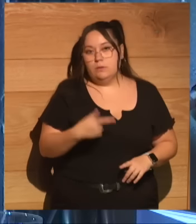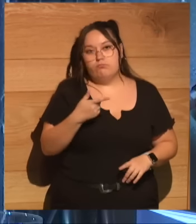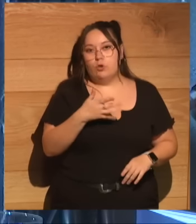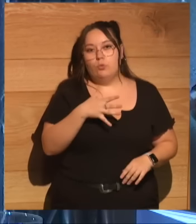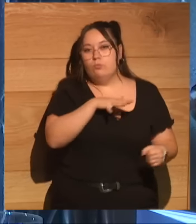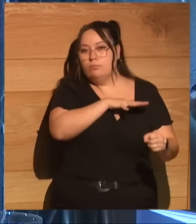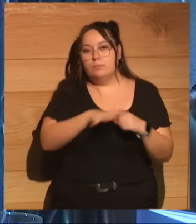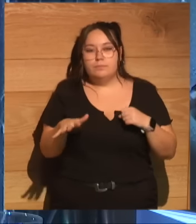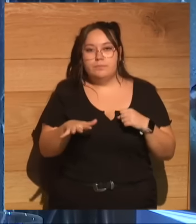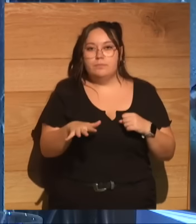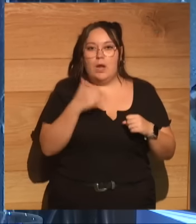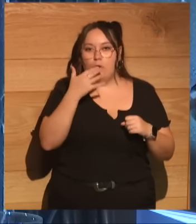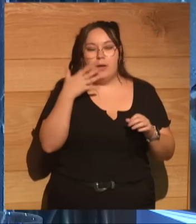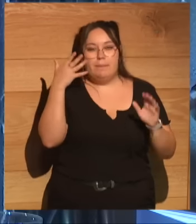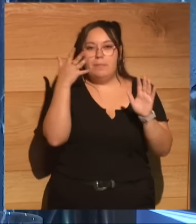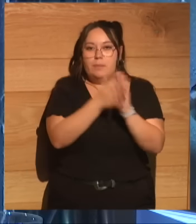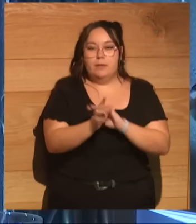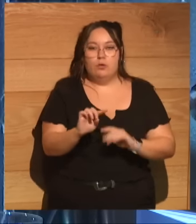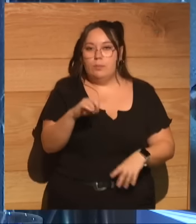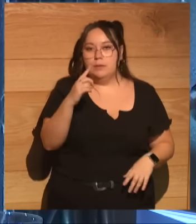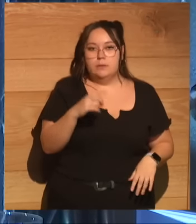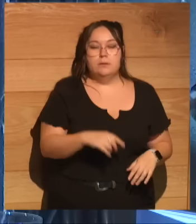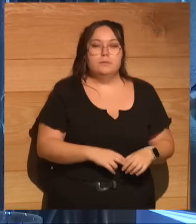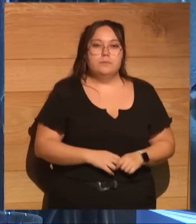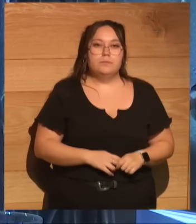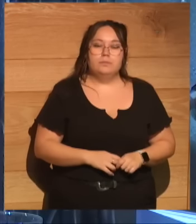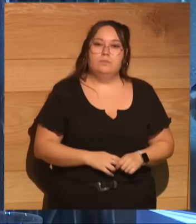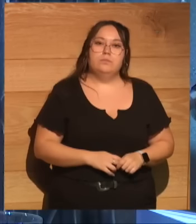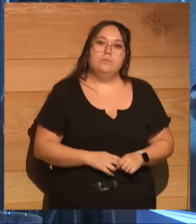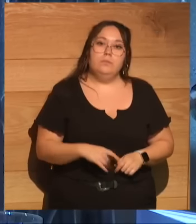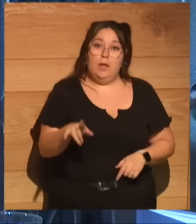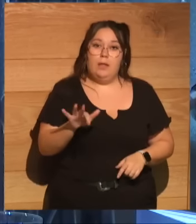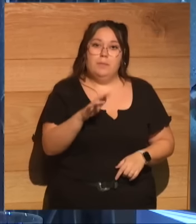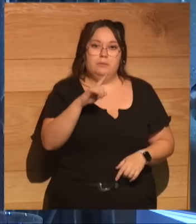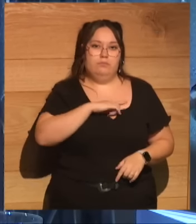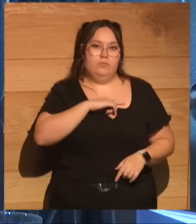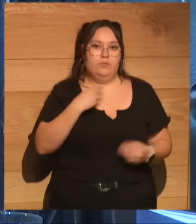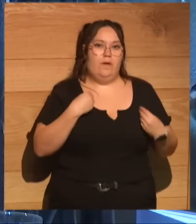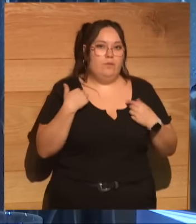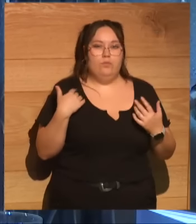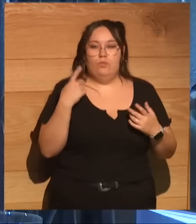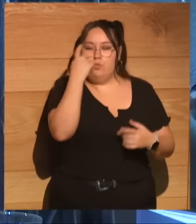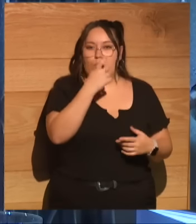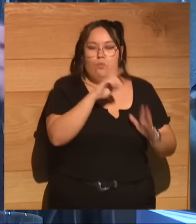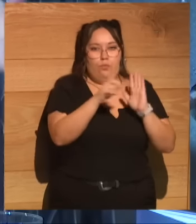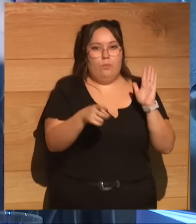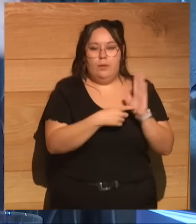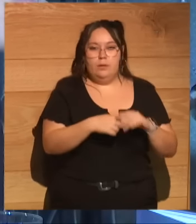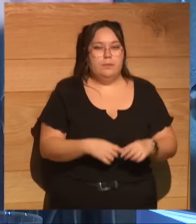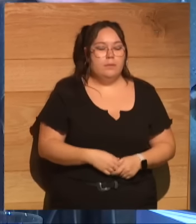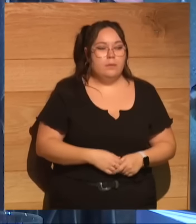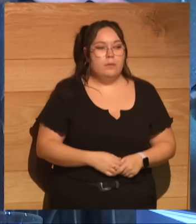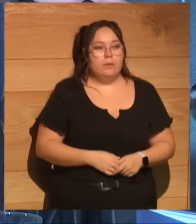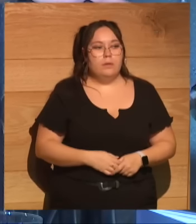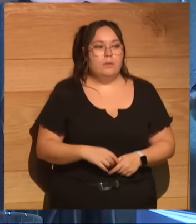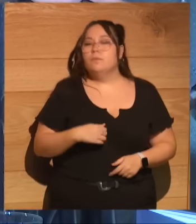la nota más permanente en toda su historia. Además, él se siente así toda la vida, ¿eh? O sea, él siente que él.